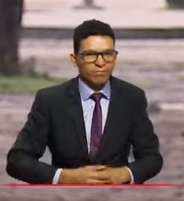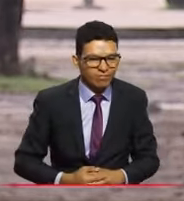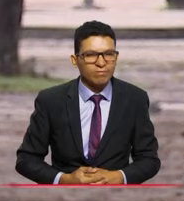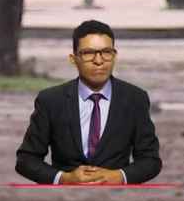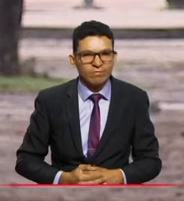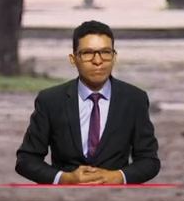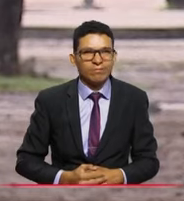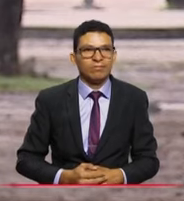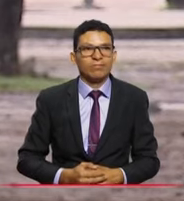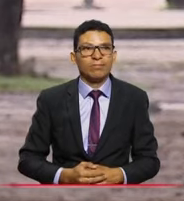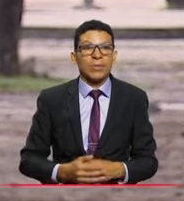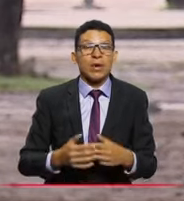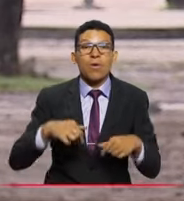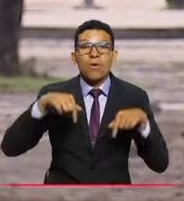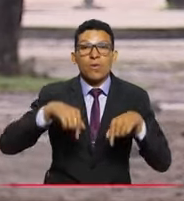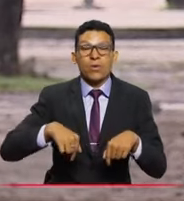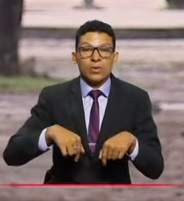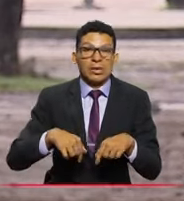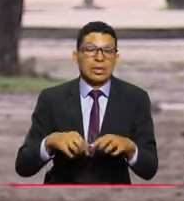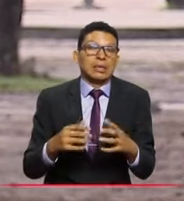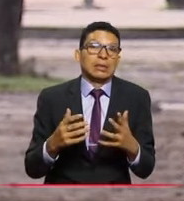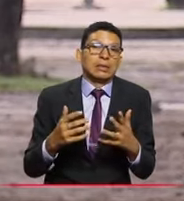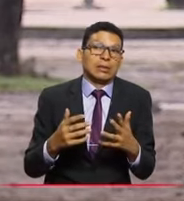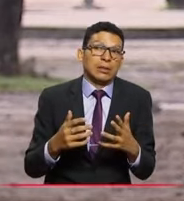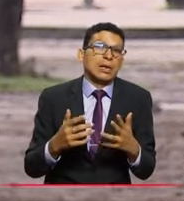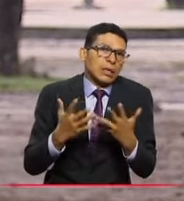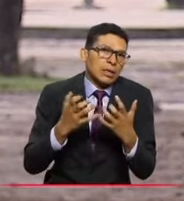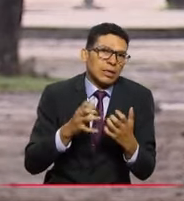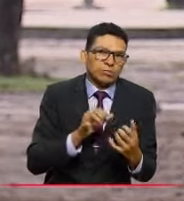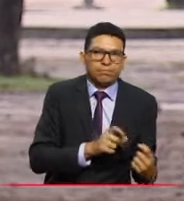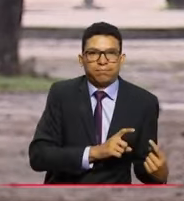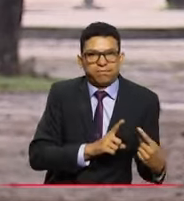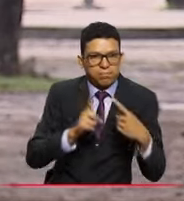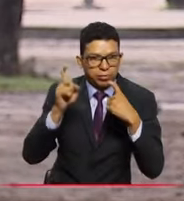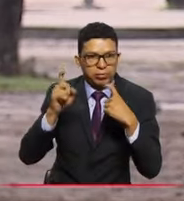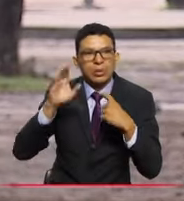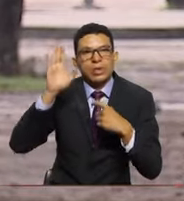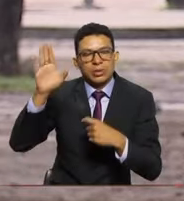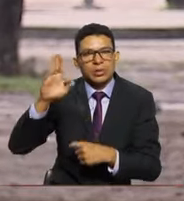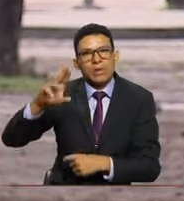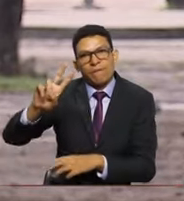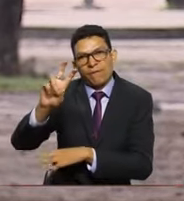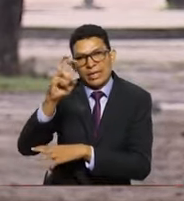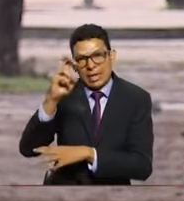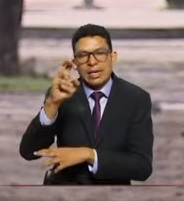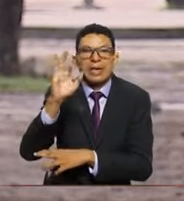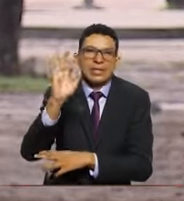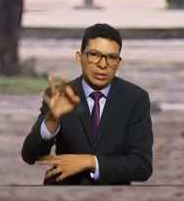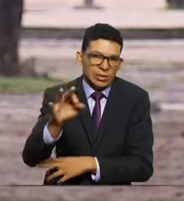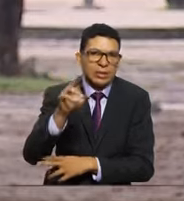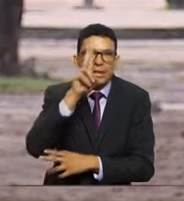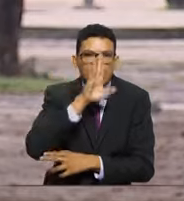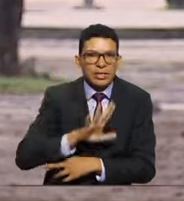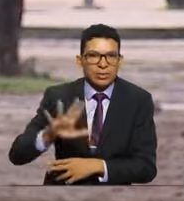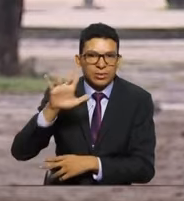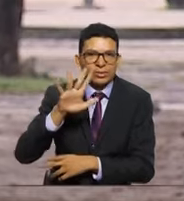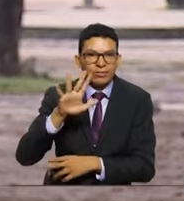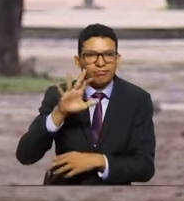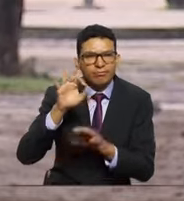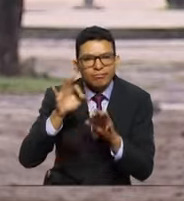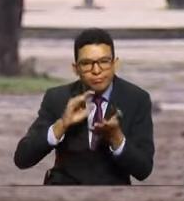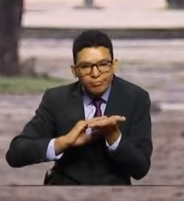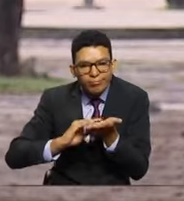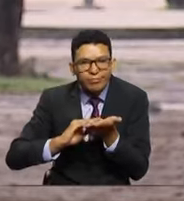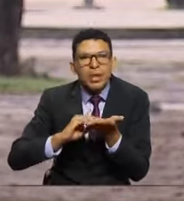efectiva esta captura. Hoy se espera que esté siendo puesto a disposición de la Fiscalía General de la Nación para tramitar